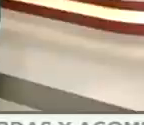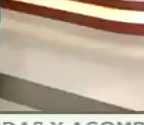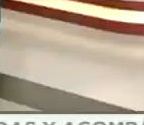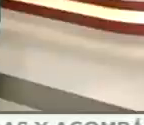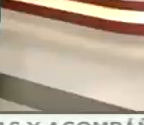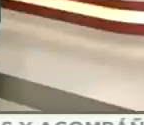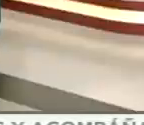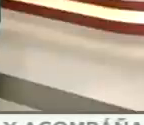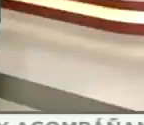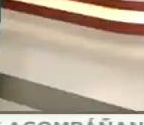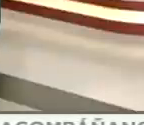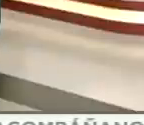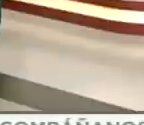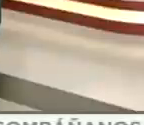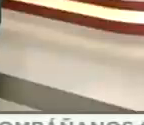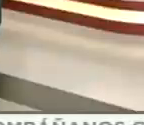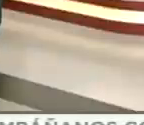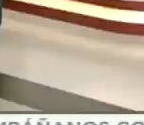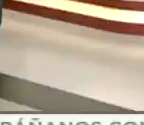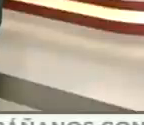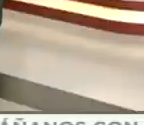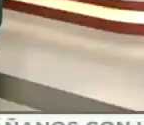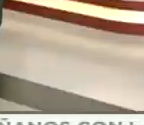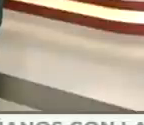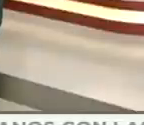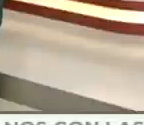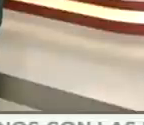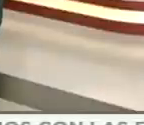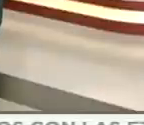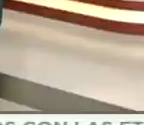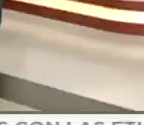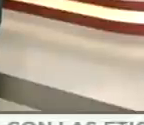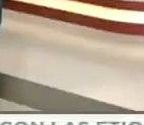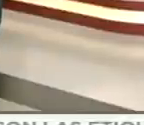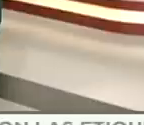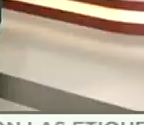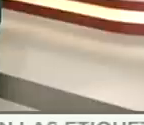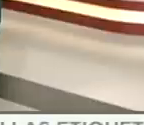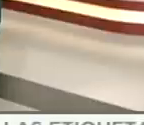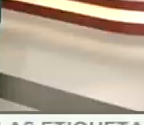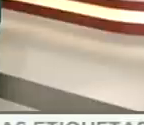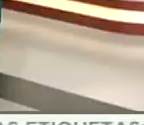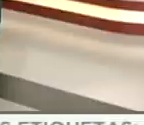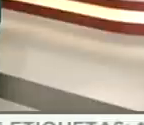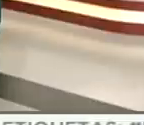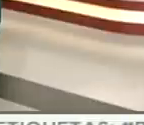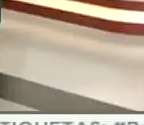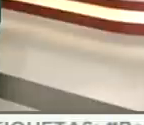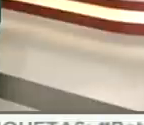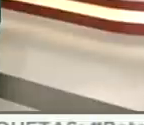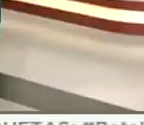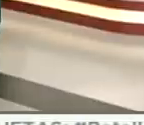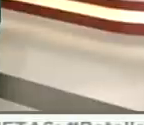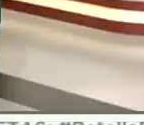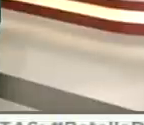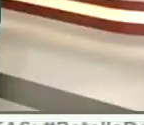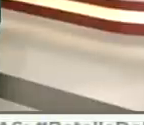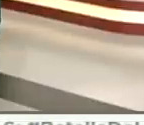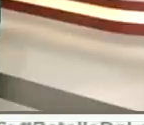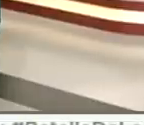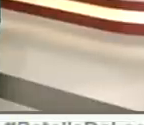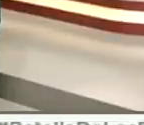Mientras eso ocurre en Guárico, estamos ahora prevenidos, porque ahora mismo en el estado La Guaira se está arribando el